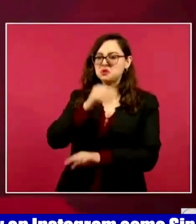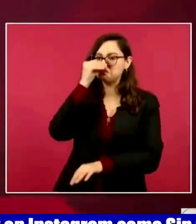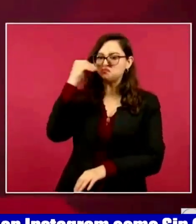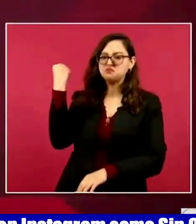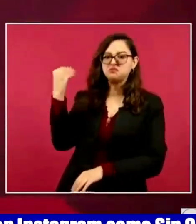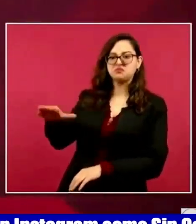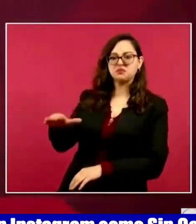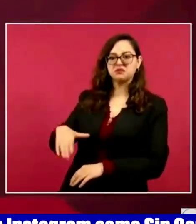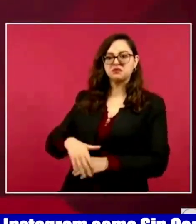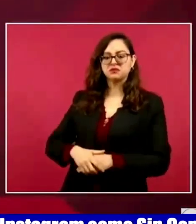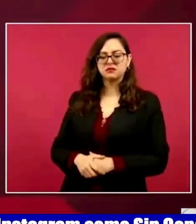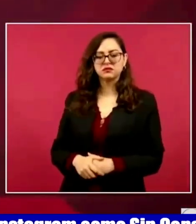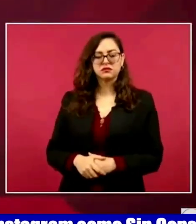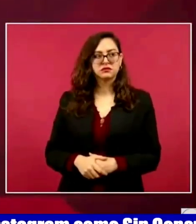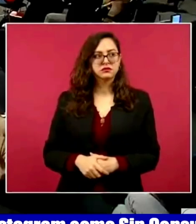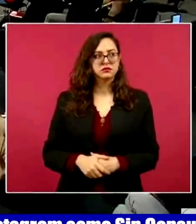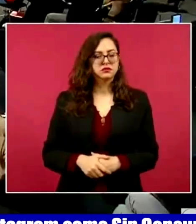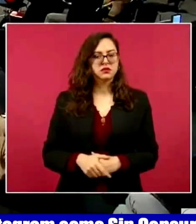De ayer pregunté